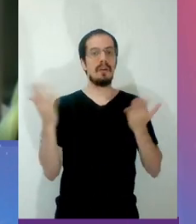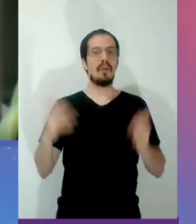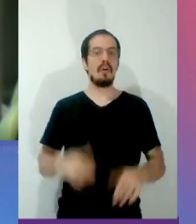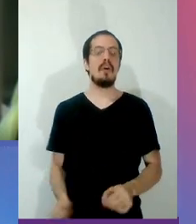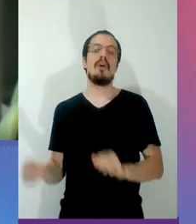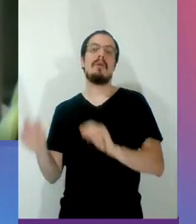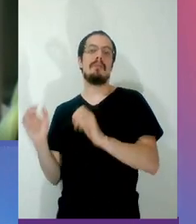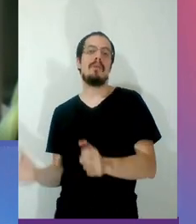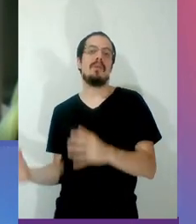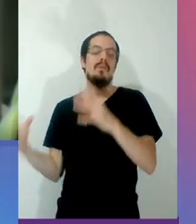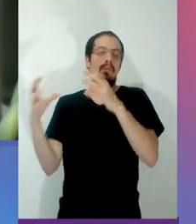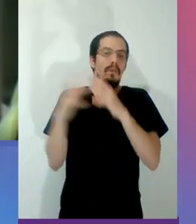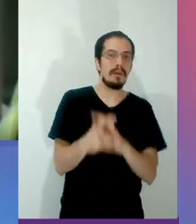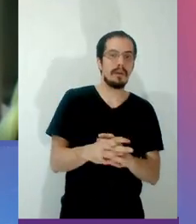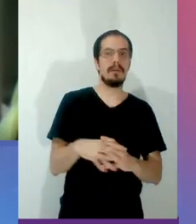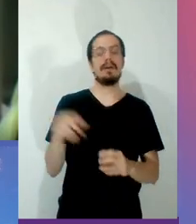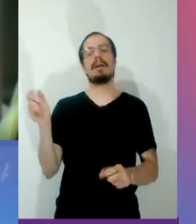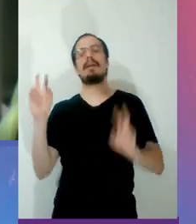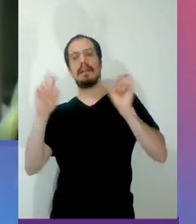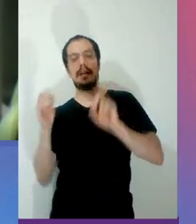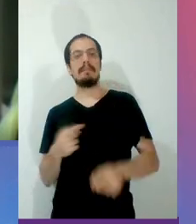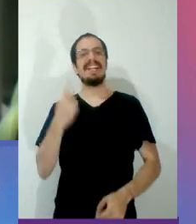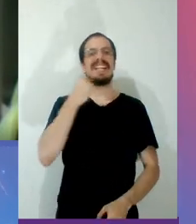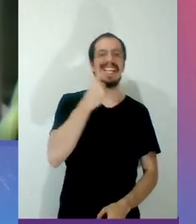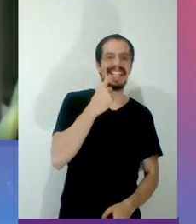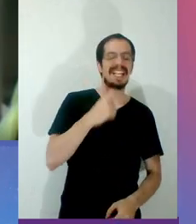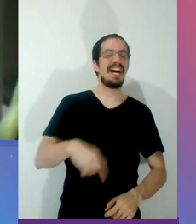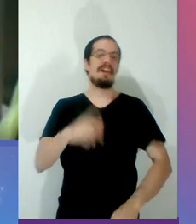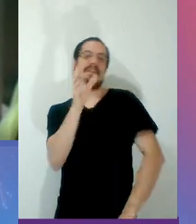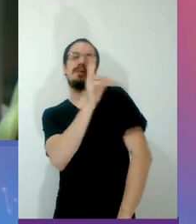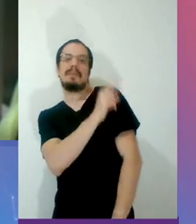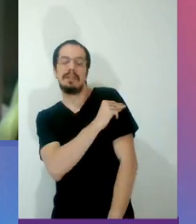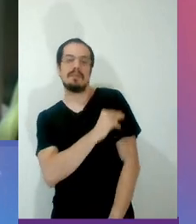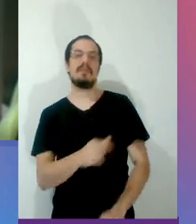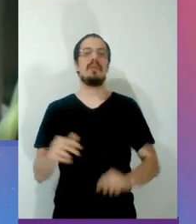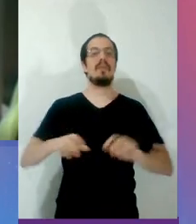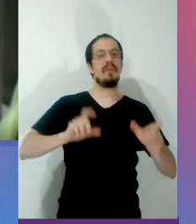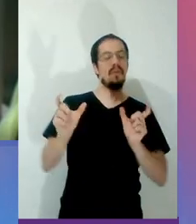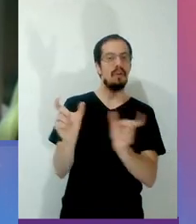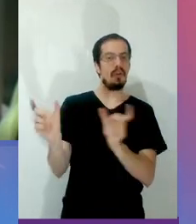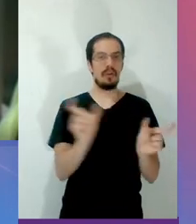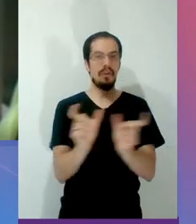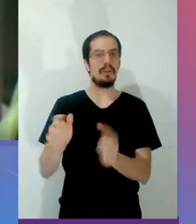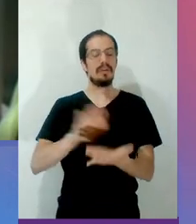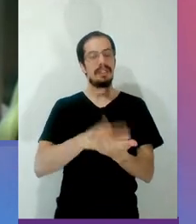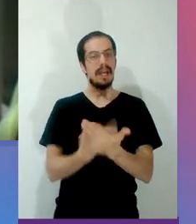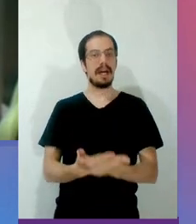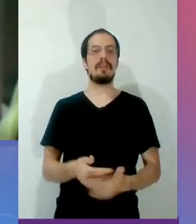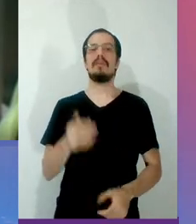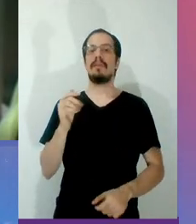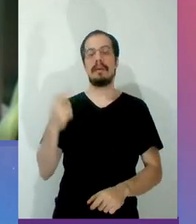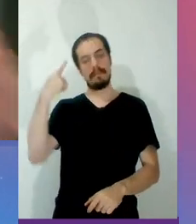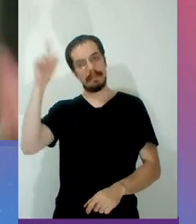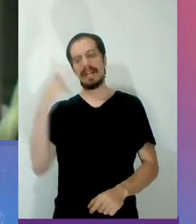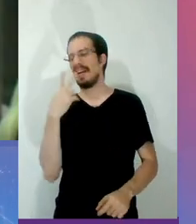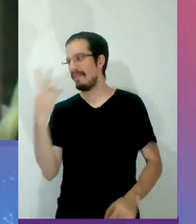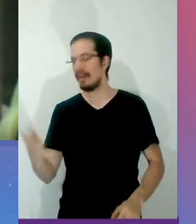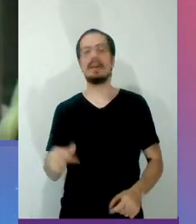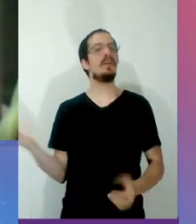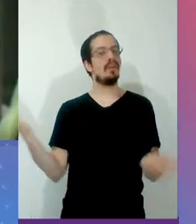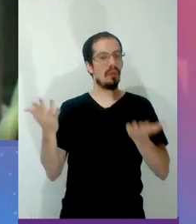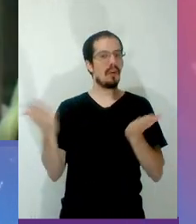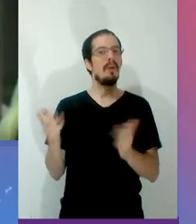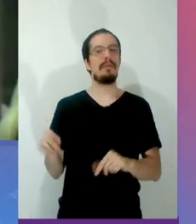programas dental, vacunación, controles sanos en establecimientos educacionales, etcétera, etcétera, para poder hacer como